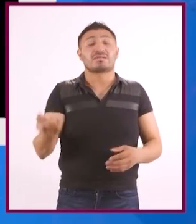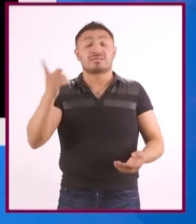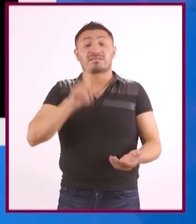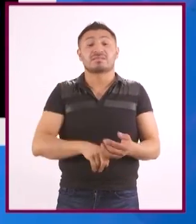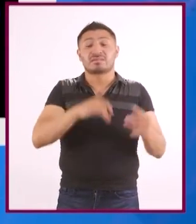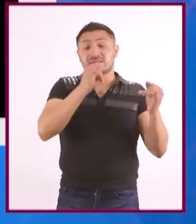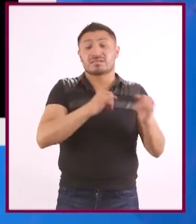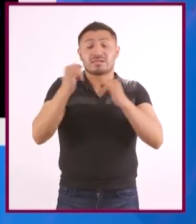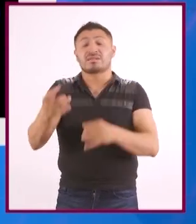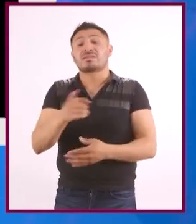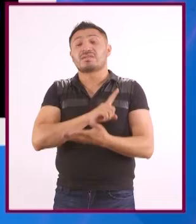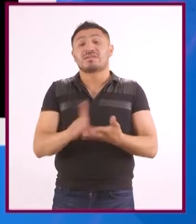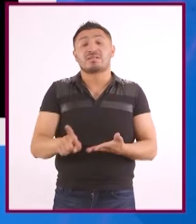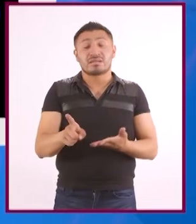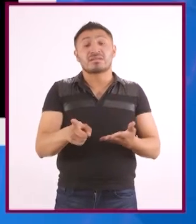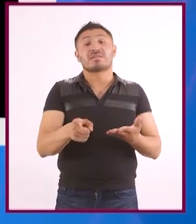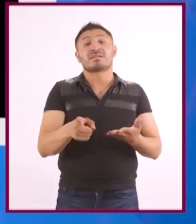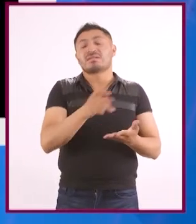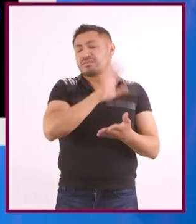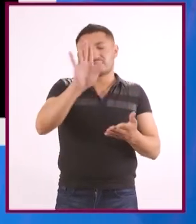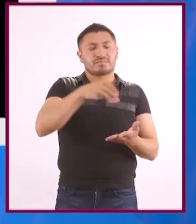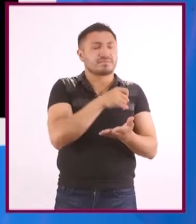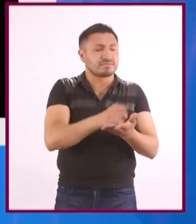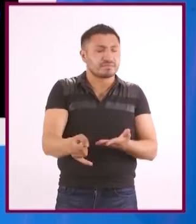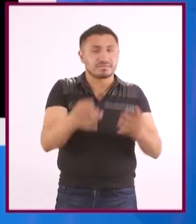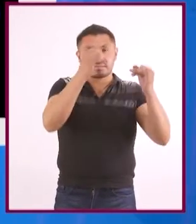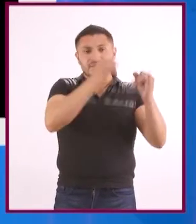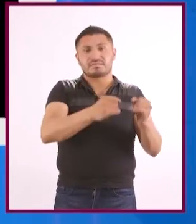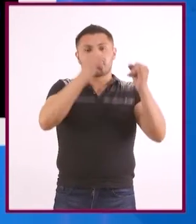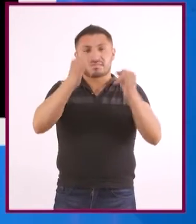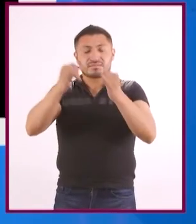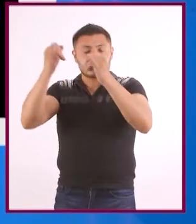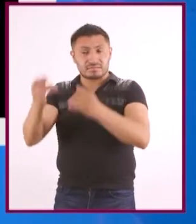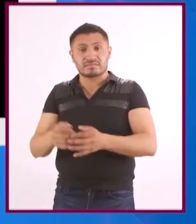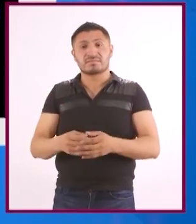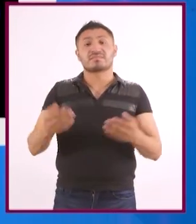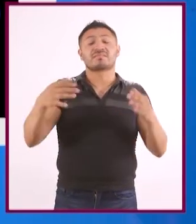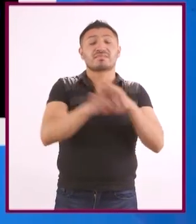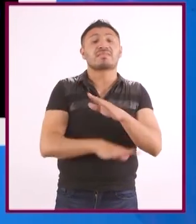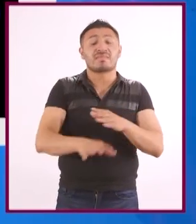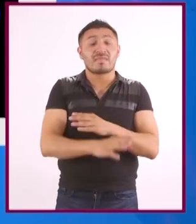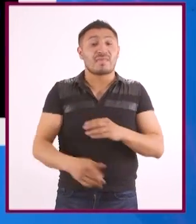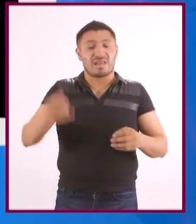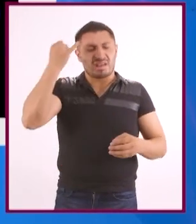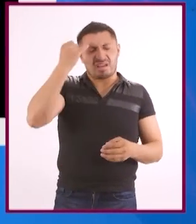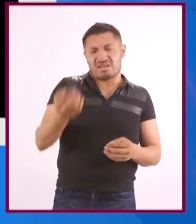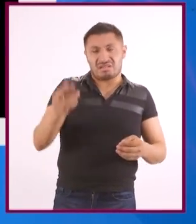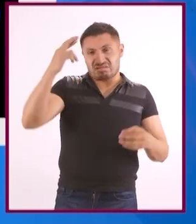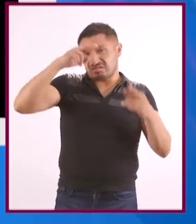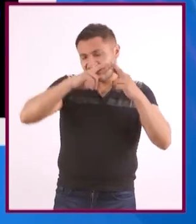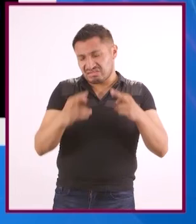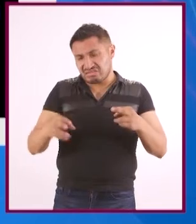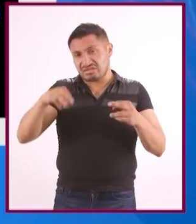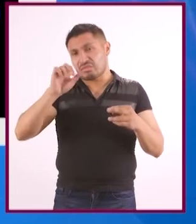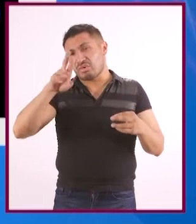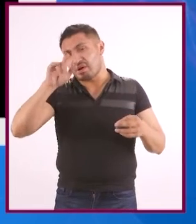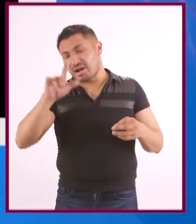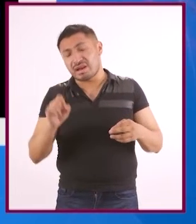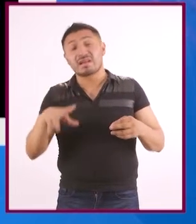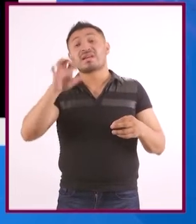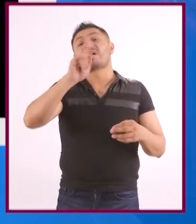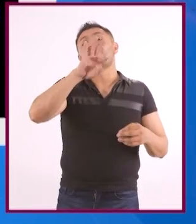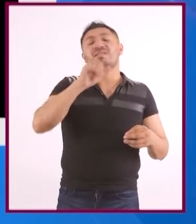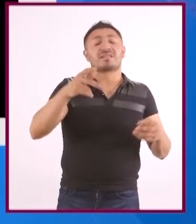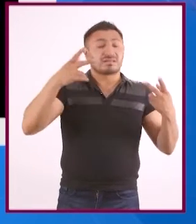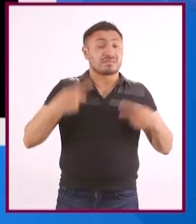decisión personal que se basa en las propias convicciones religiosas, morales, éticas de la persona, ¿no? Entonces, una